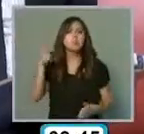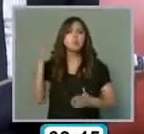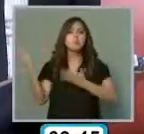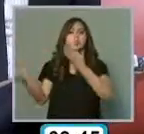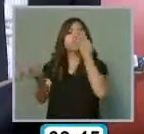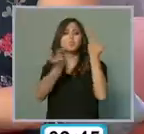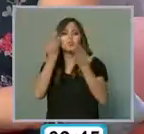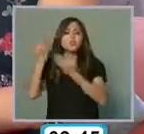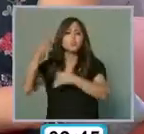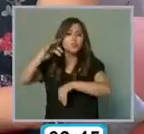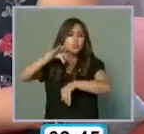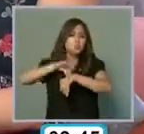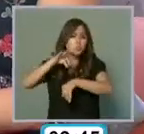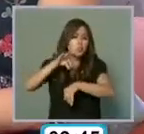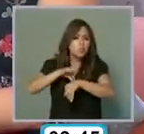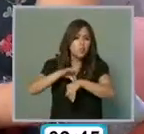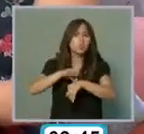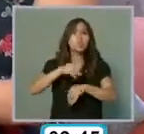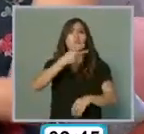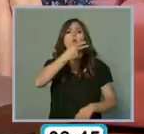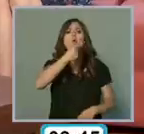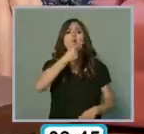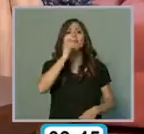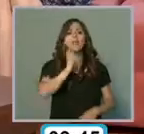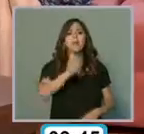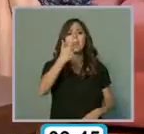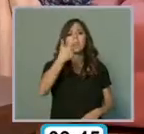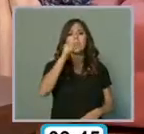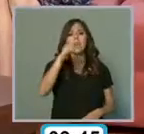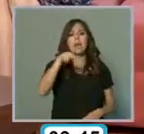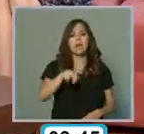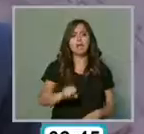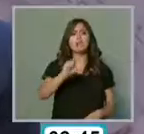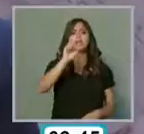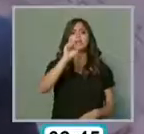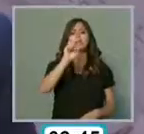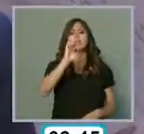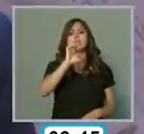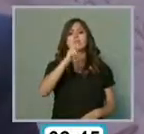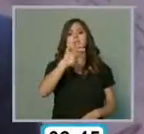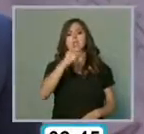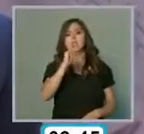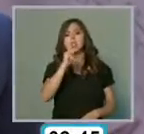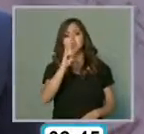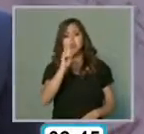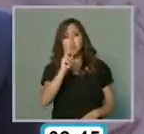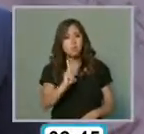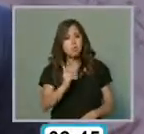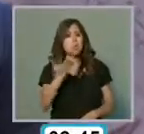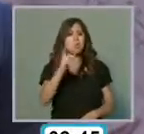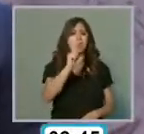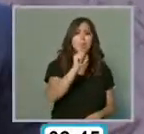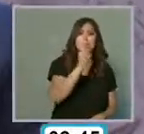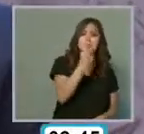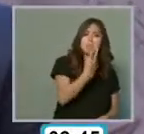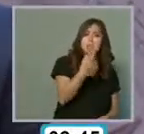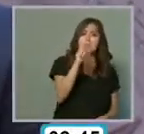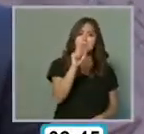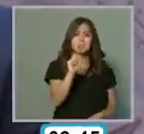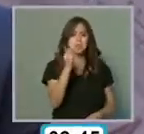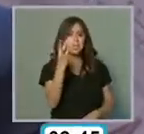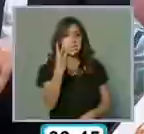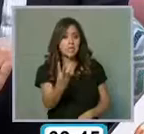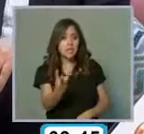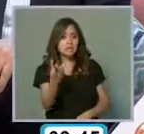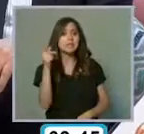de medicina, Hans Scholz, Christoph Probst, 22, 23, 21 años. Adultos